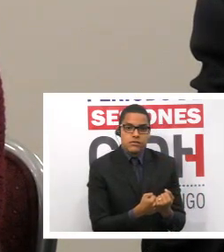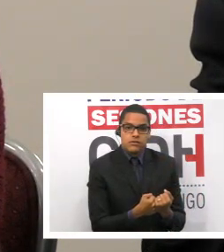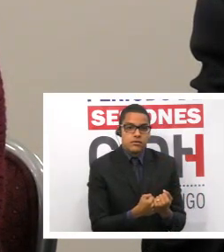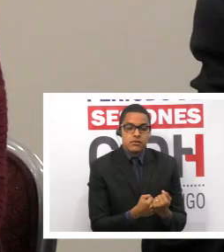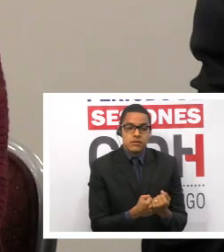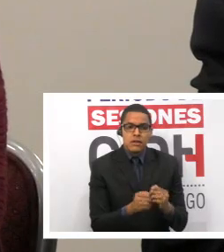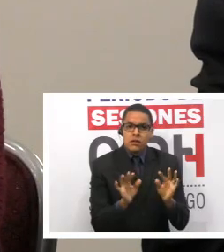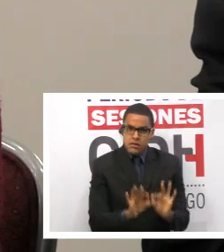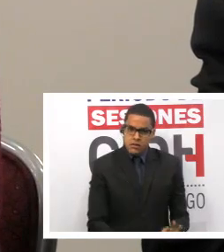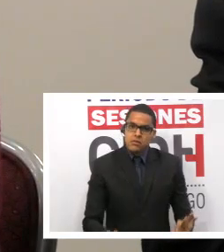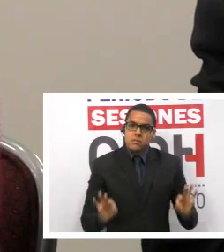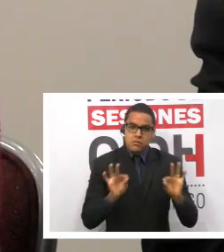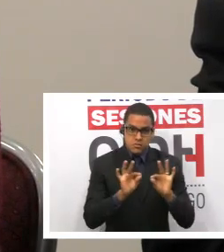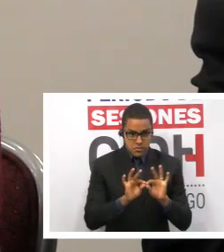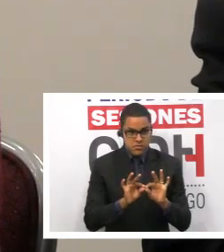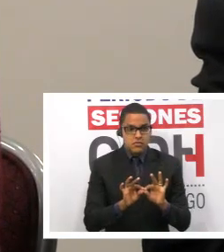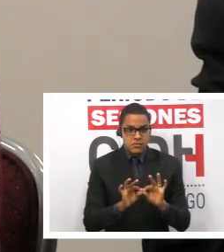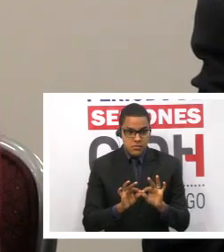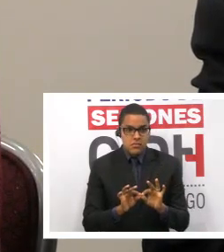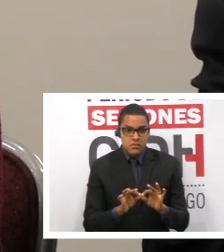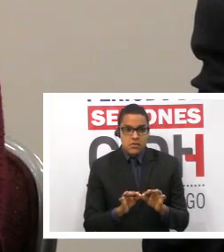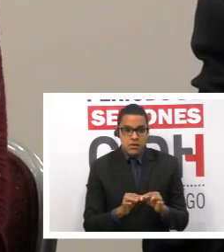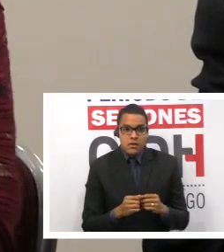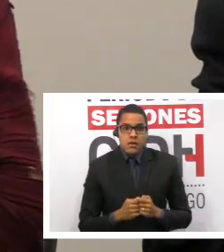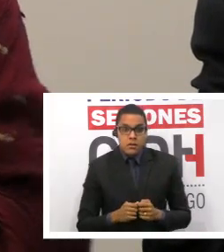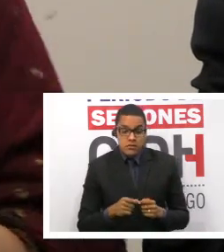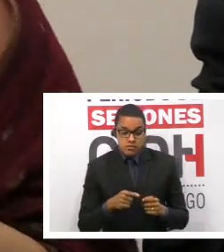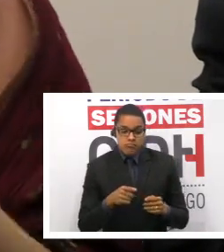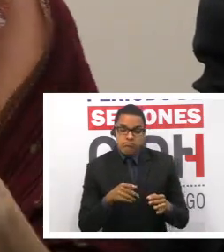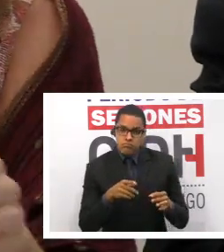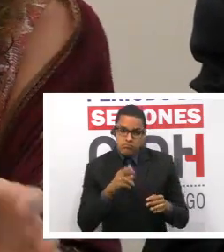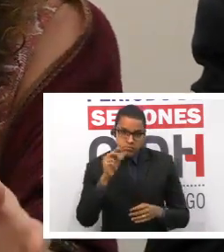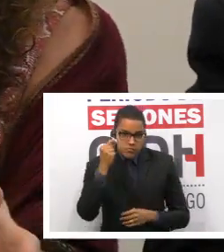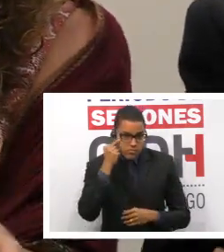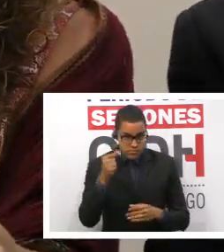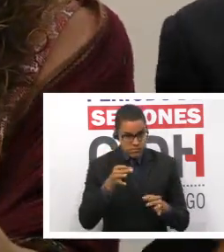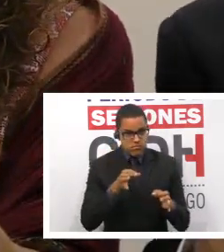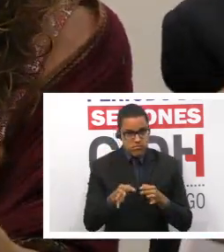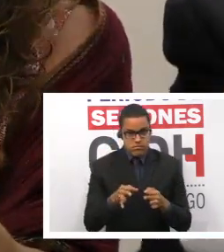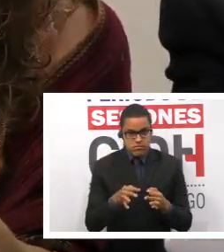y esperamos que la comisión pueda jugar ese rol muchísimas gracias